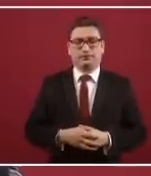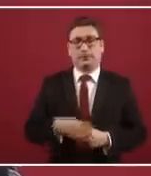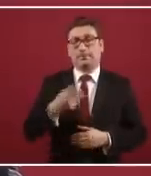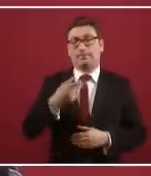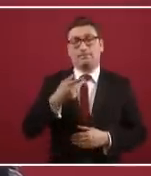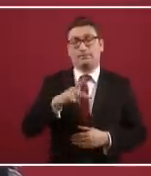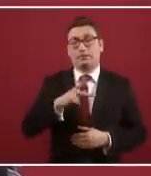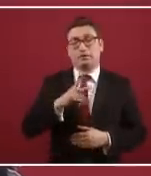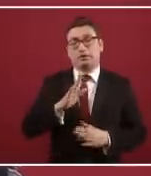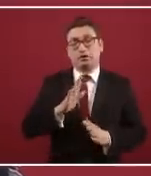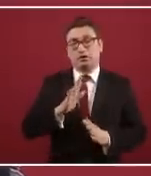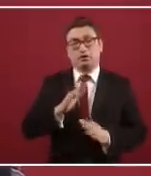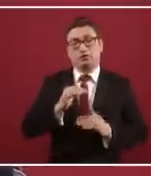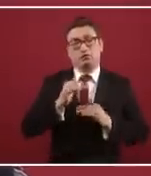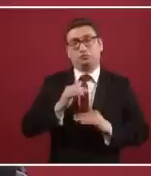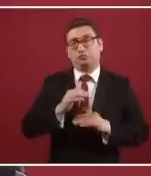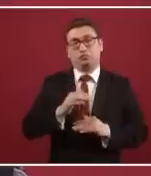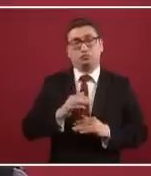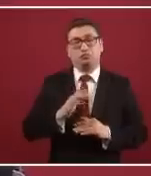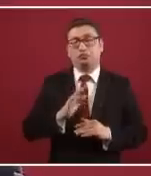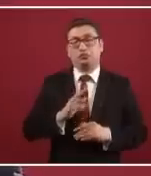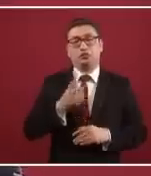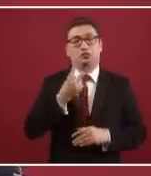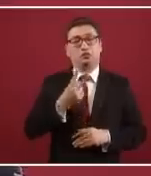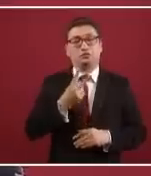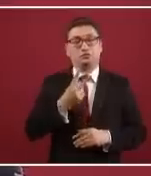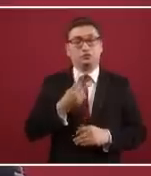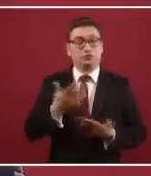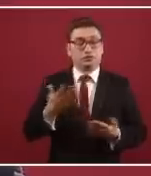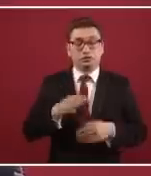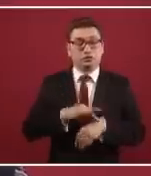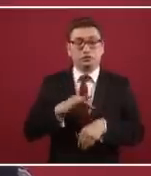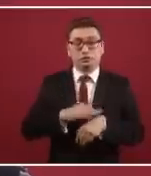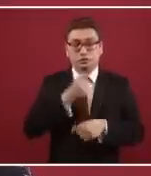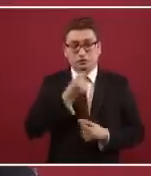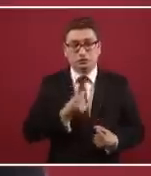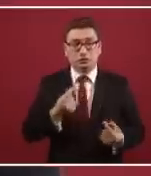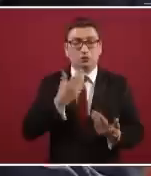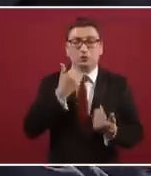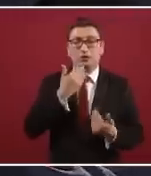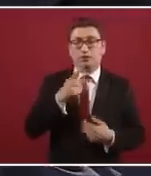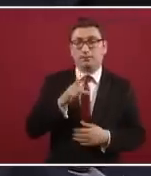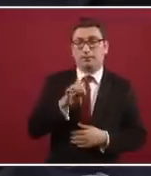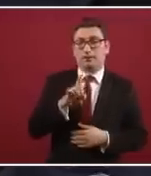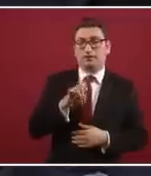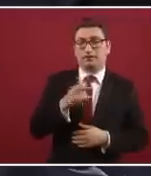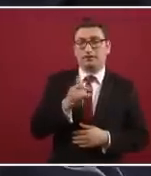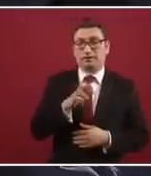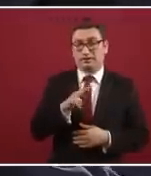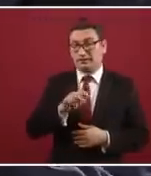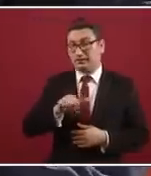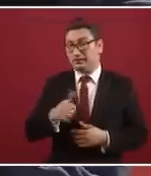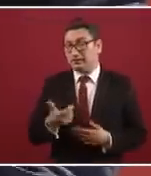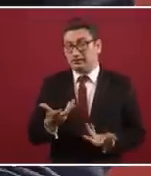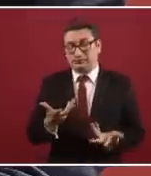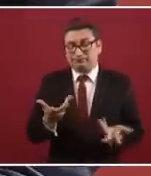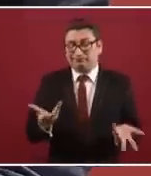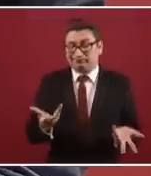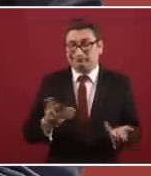mínimo 2, y que no haya pediatra. Estamos hablando de